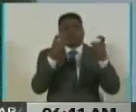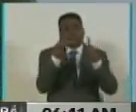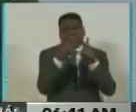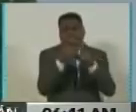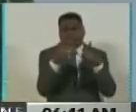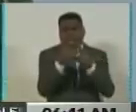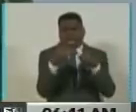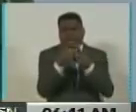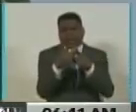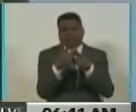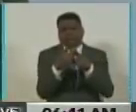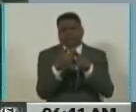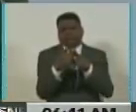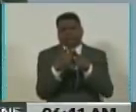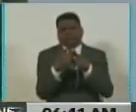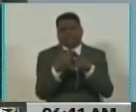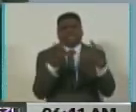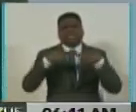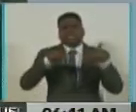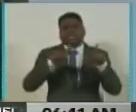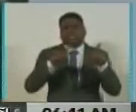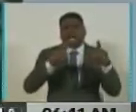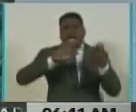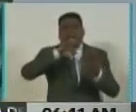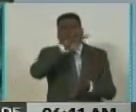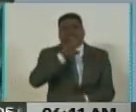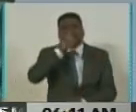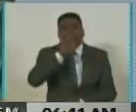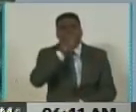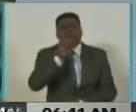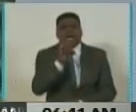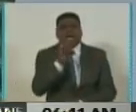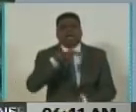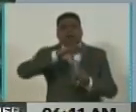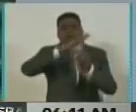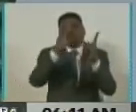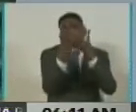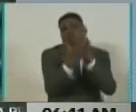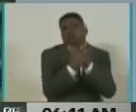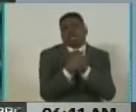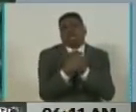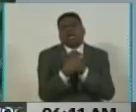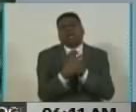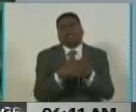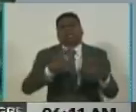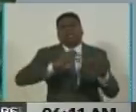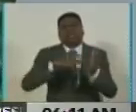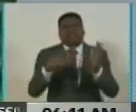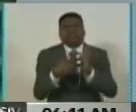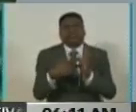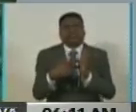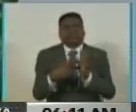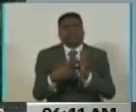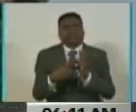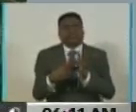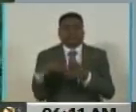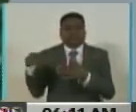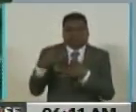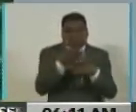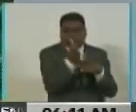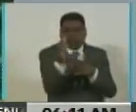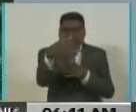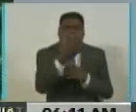anfibios culturales. Anfibio político es esas voces que necesita el país, que logren navegar en tierra y en